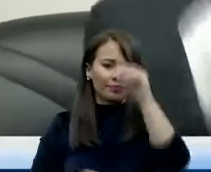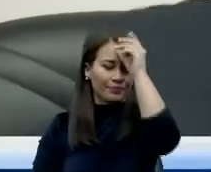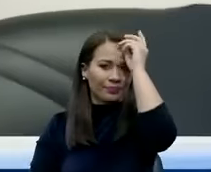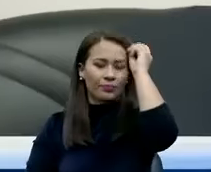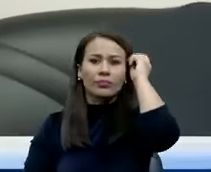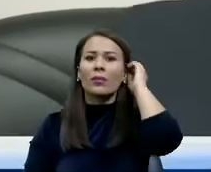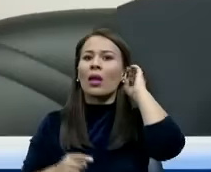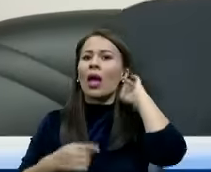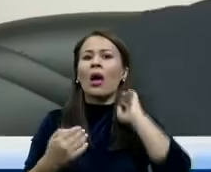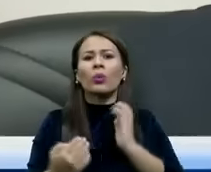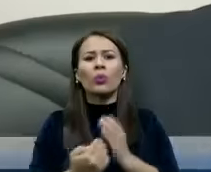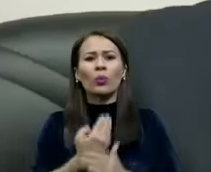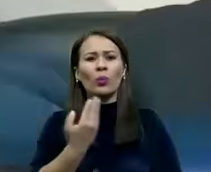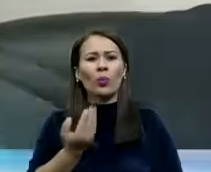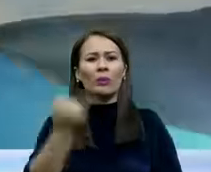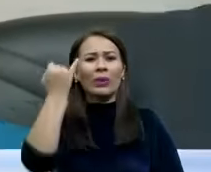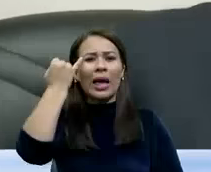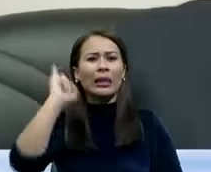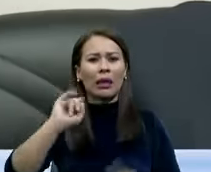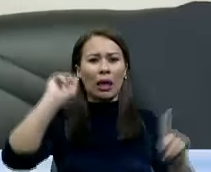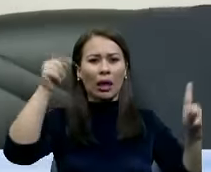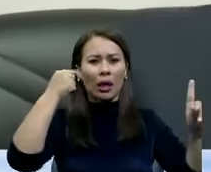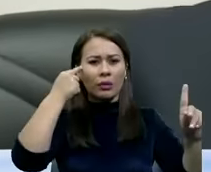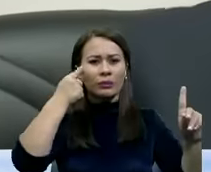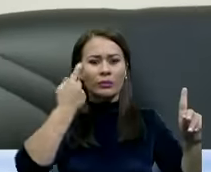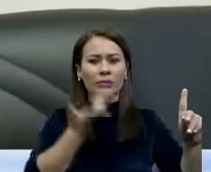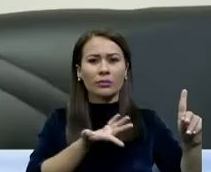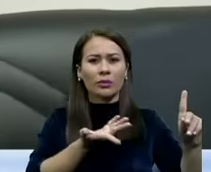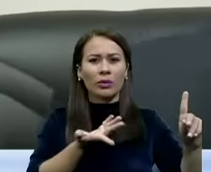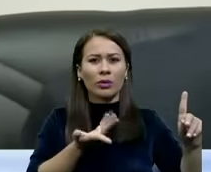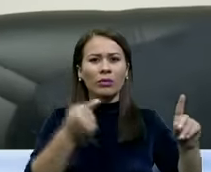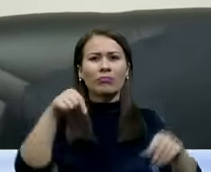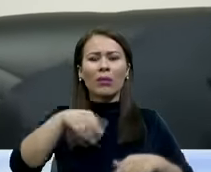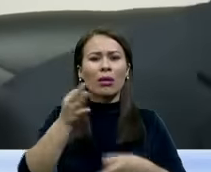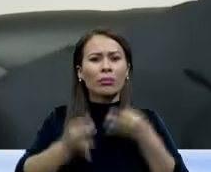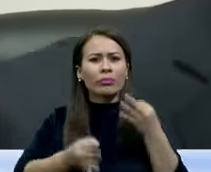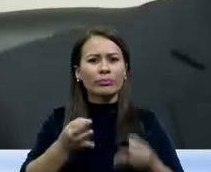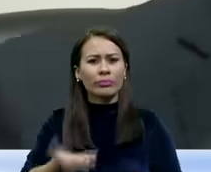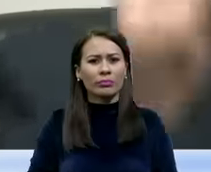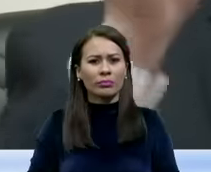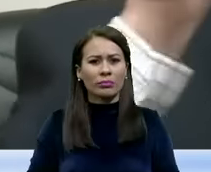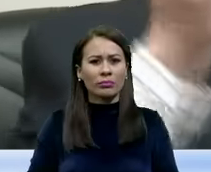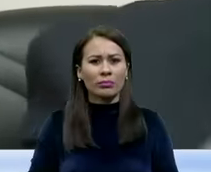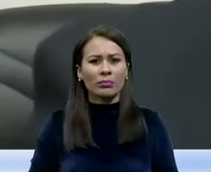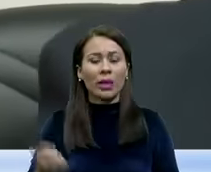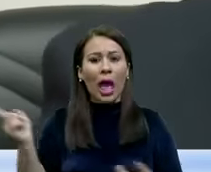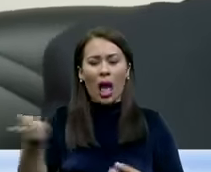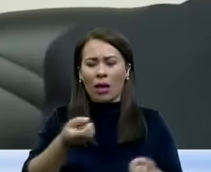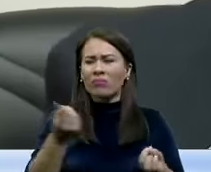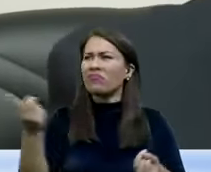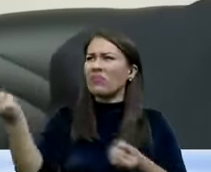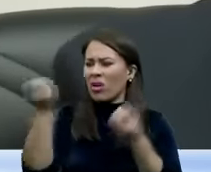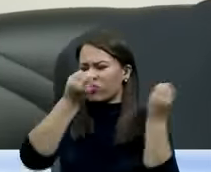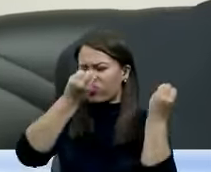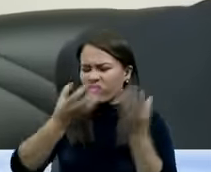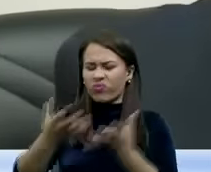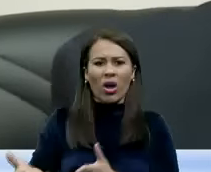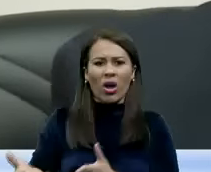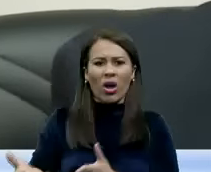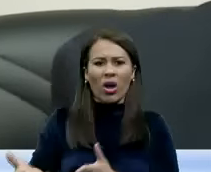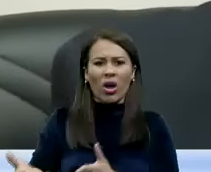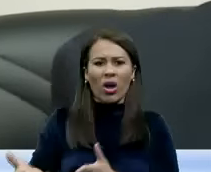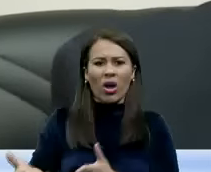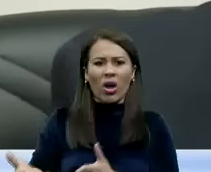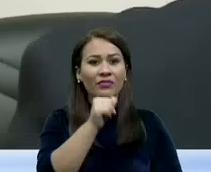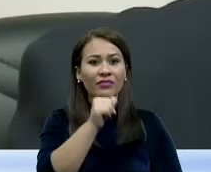una nueva injerencia del gobierno nacional en la justicia y ofende la